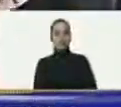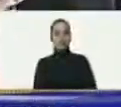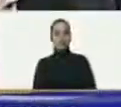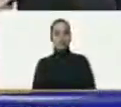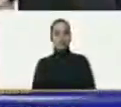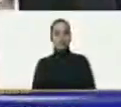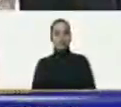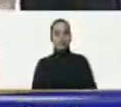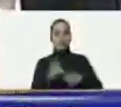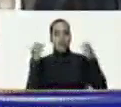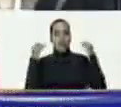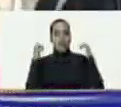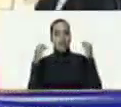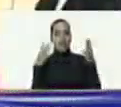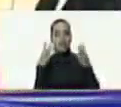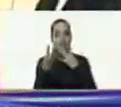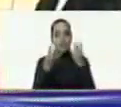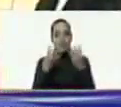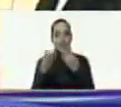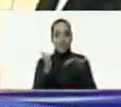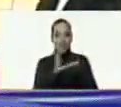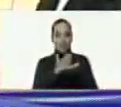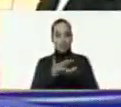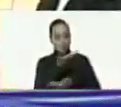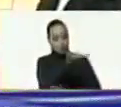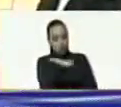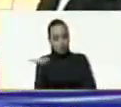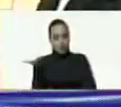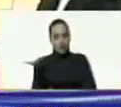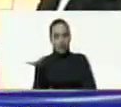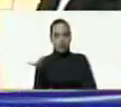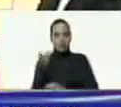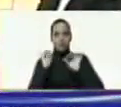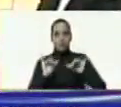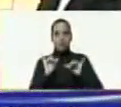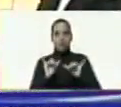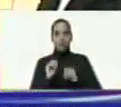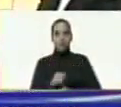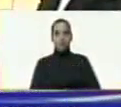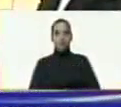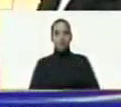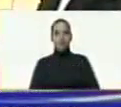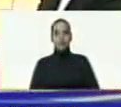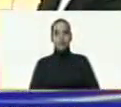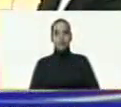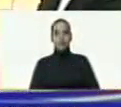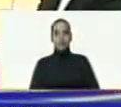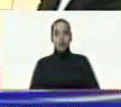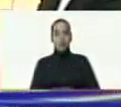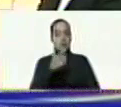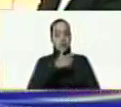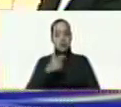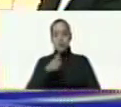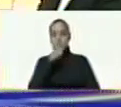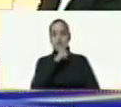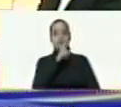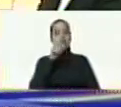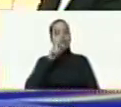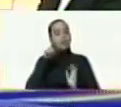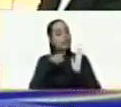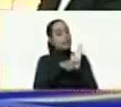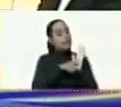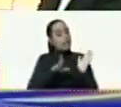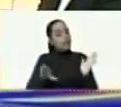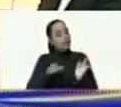Y la fiesta de la Feria del Libro es para ustedes, precisamente. A los que no pusieron en la lista, me disculpo de